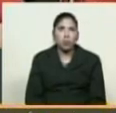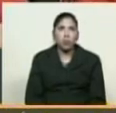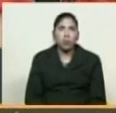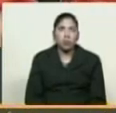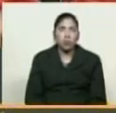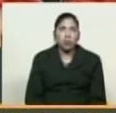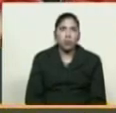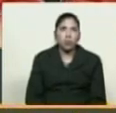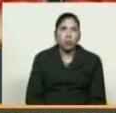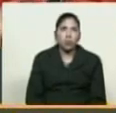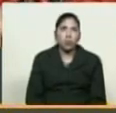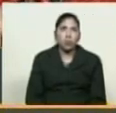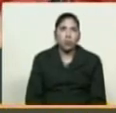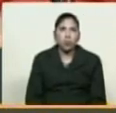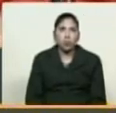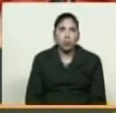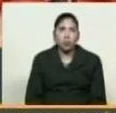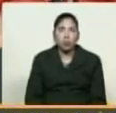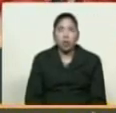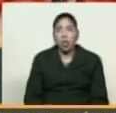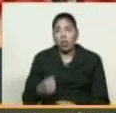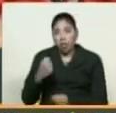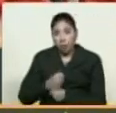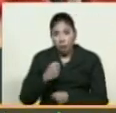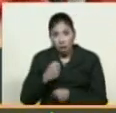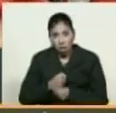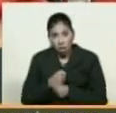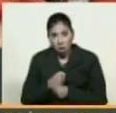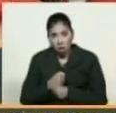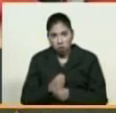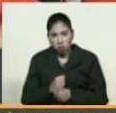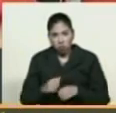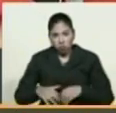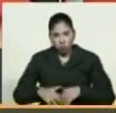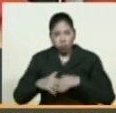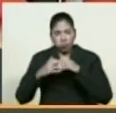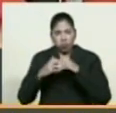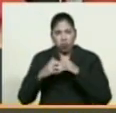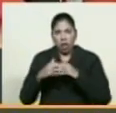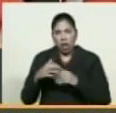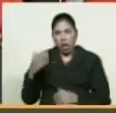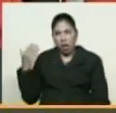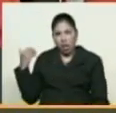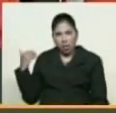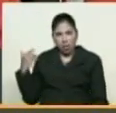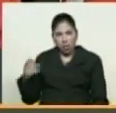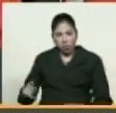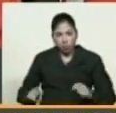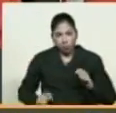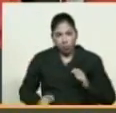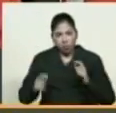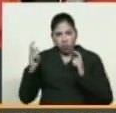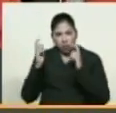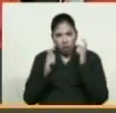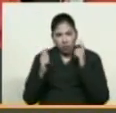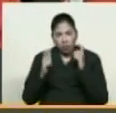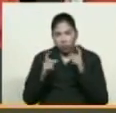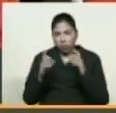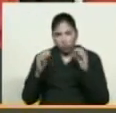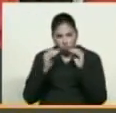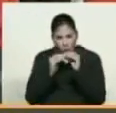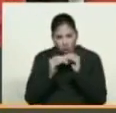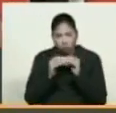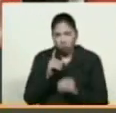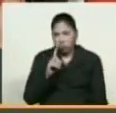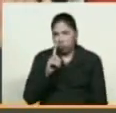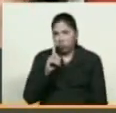es lo mismo la fuerza de los trabajadores ahorita que cuando llegó el comandante Hugo Chávez a la presidencia en el año 98. No es lo mismo, los trabajadores nos